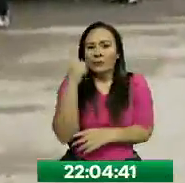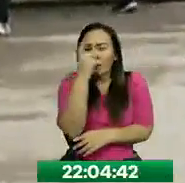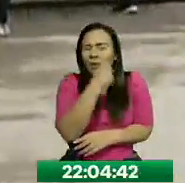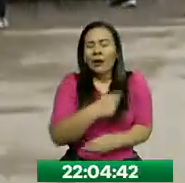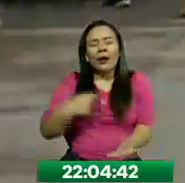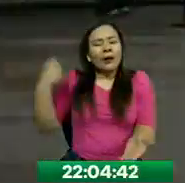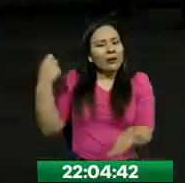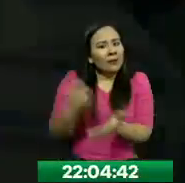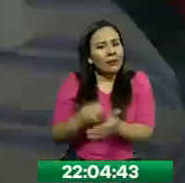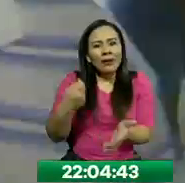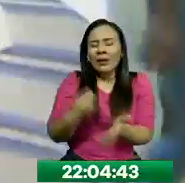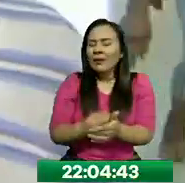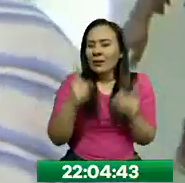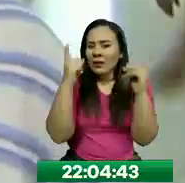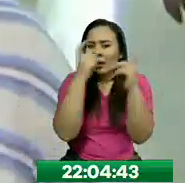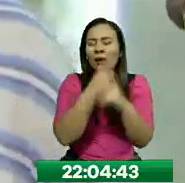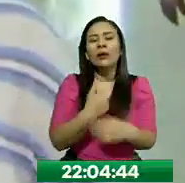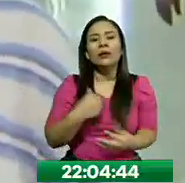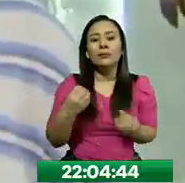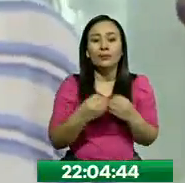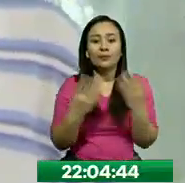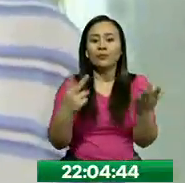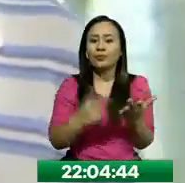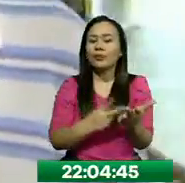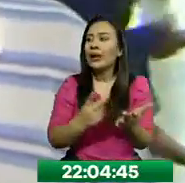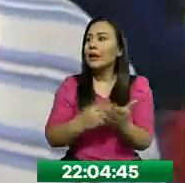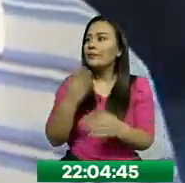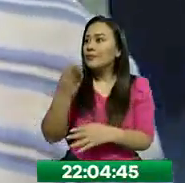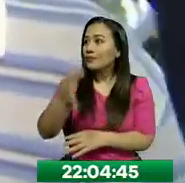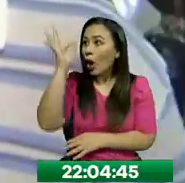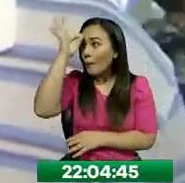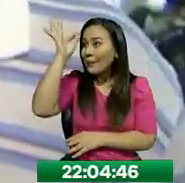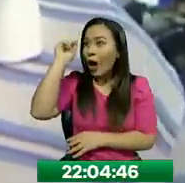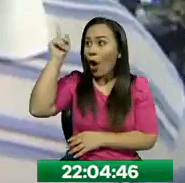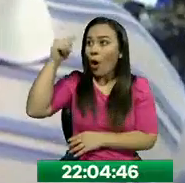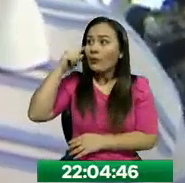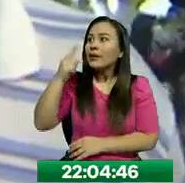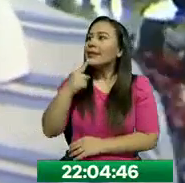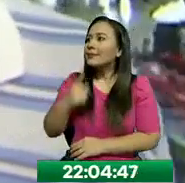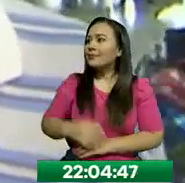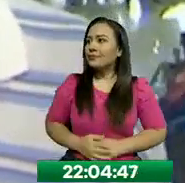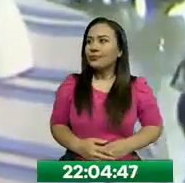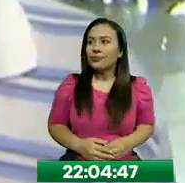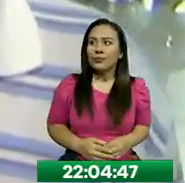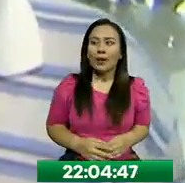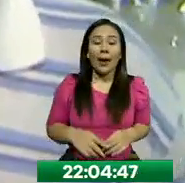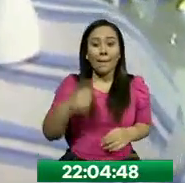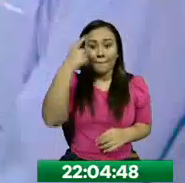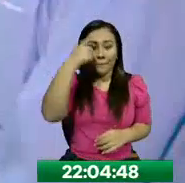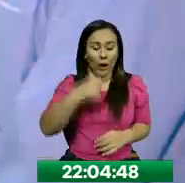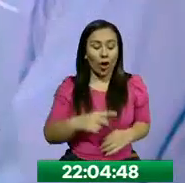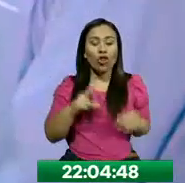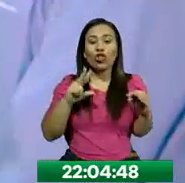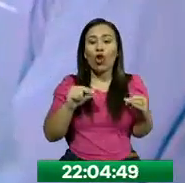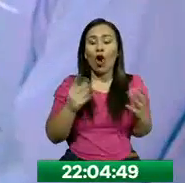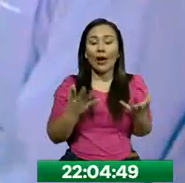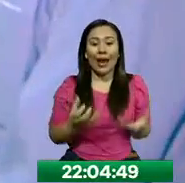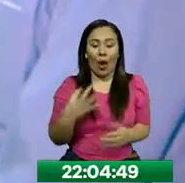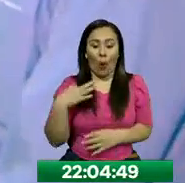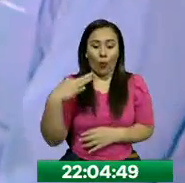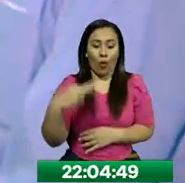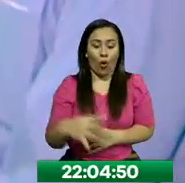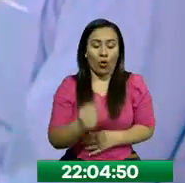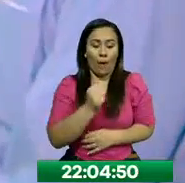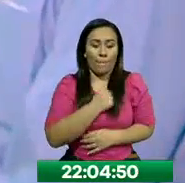sacrificio a podemos muchas veces a los centros desde el gobierno pero ellos decían que si la persona no quería por voluntad propia